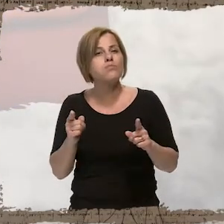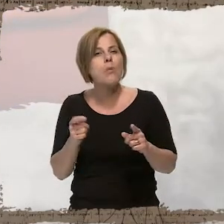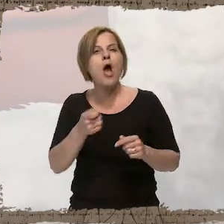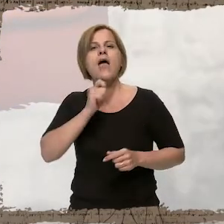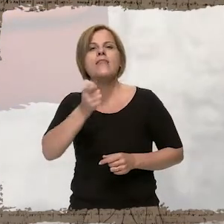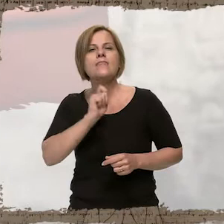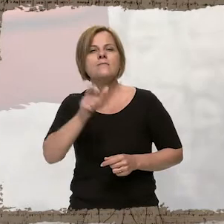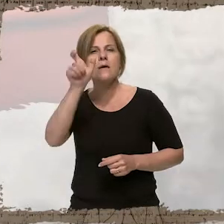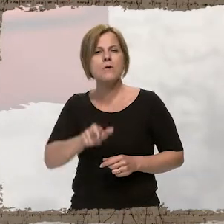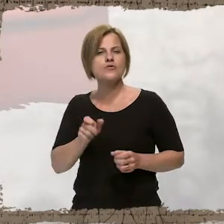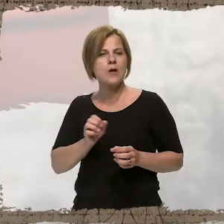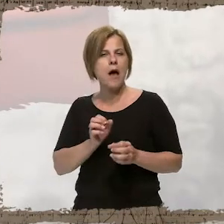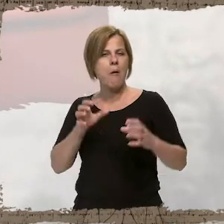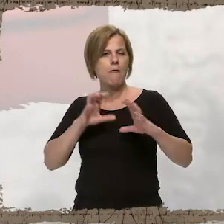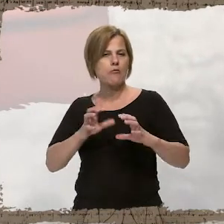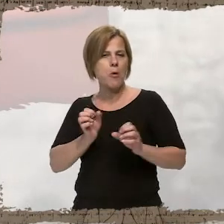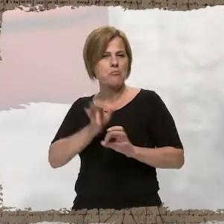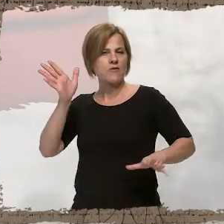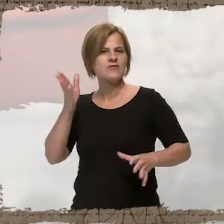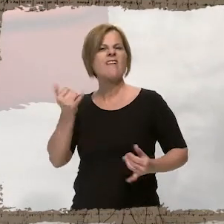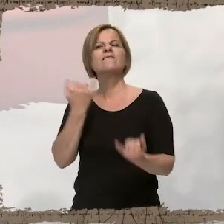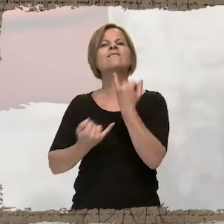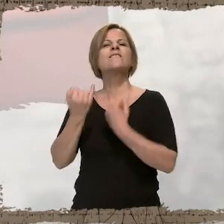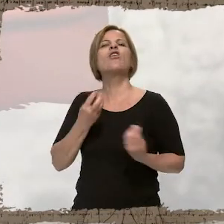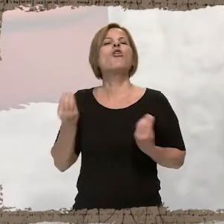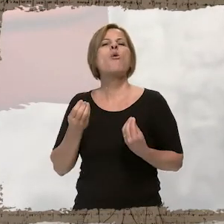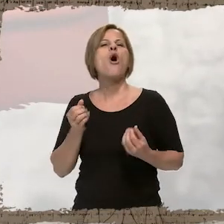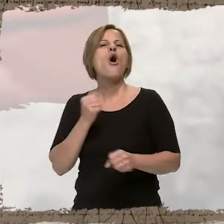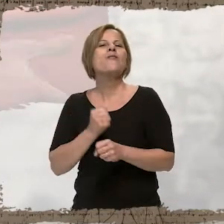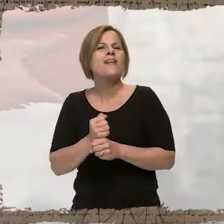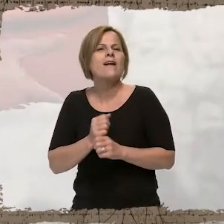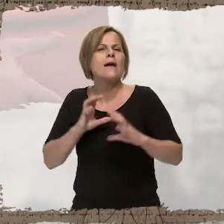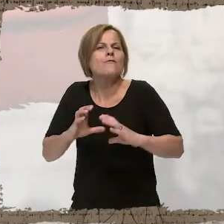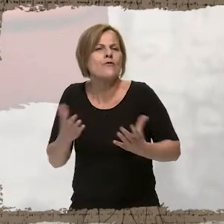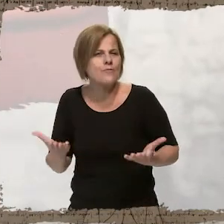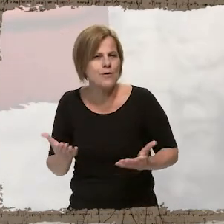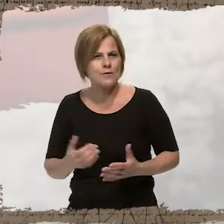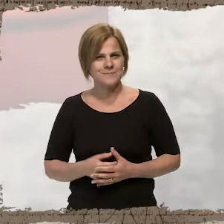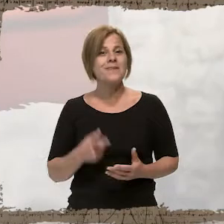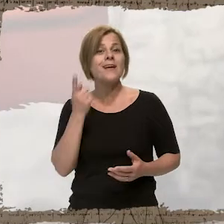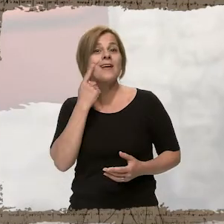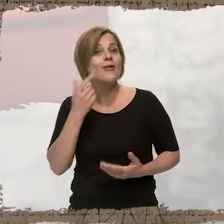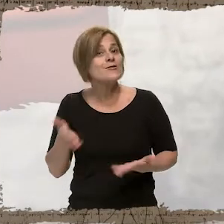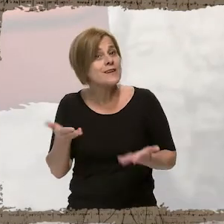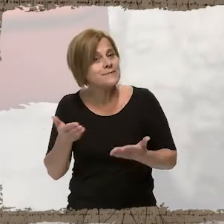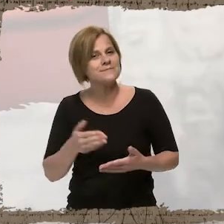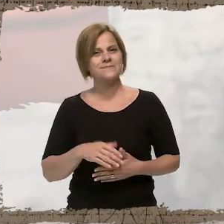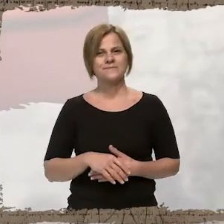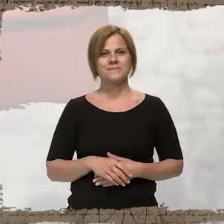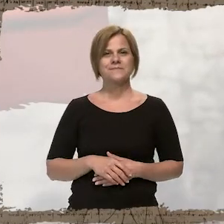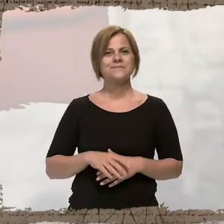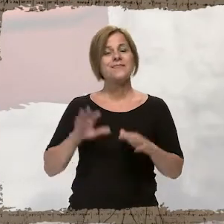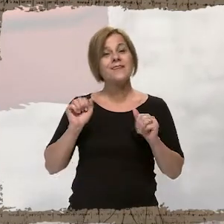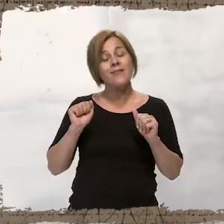a un segmento a la entrevista de un deportista profesional que nos va a contar cómo es vivir del deporte como en su vida vamos a conocerlo a